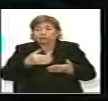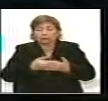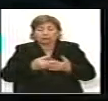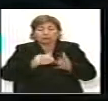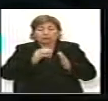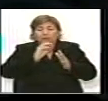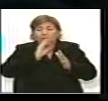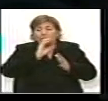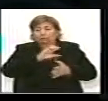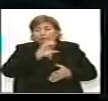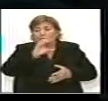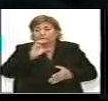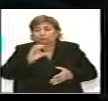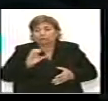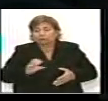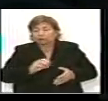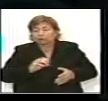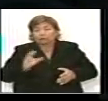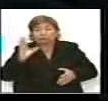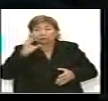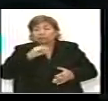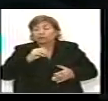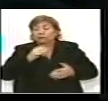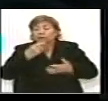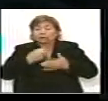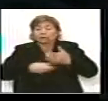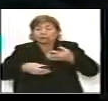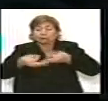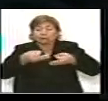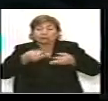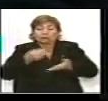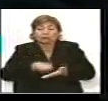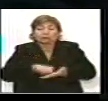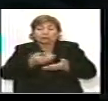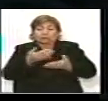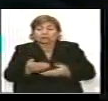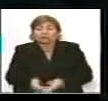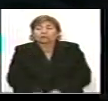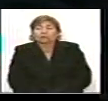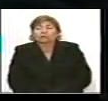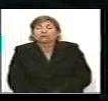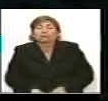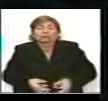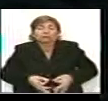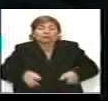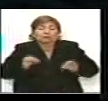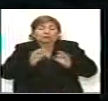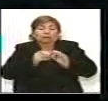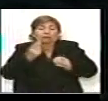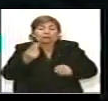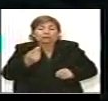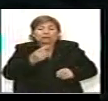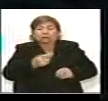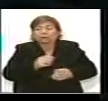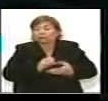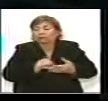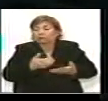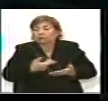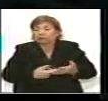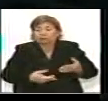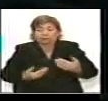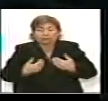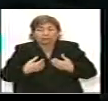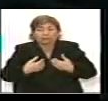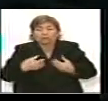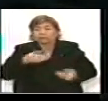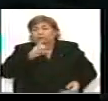estaciones. En la parte media no se visualiza bien, pero está el presupuesto que se ha asignado. Sí, por cada estación. Y en la última columna